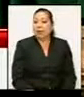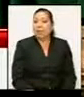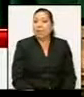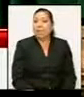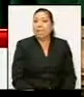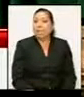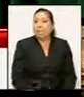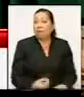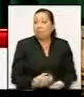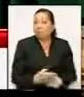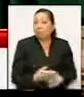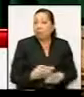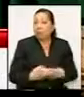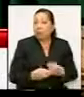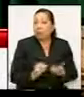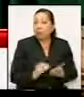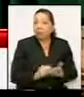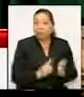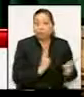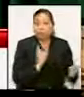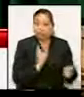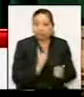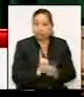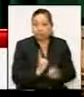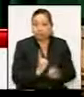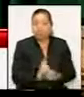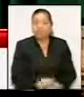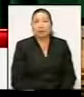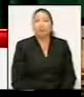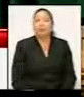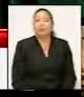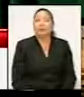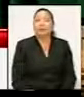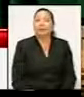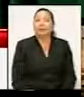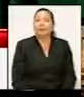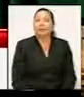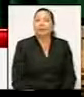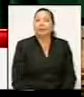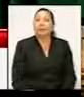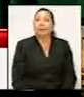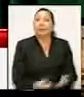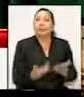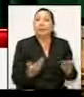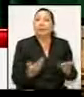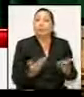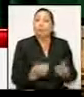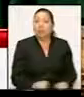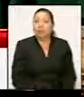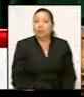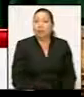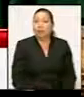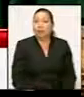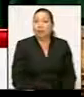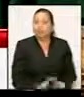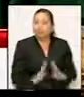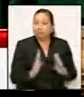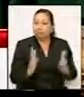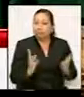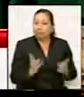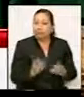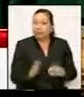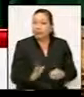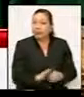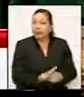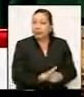Se está haciendo de tal manera que el productor vaya directamente a un espacio donde va el engordador, por ejemplo, es decir,